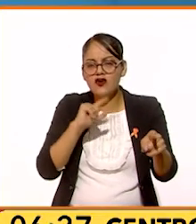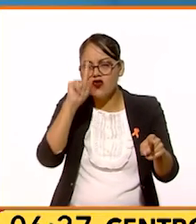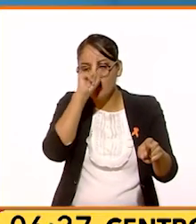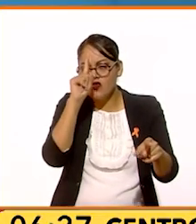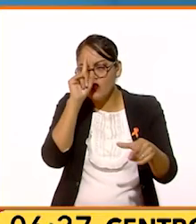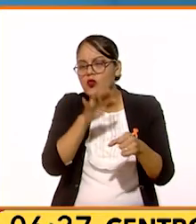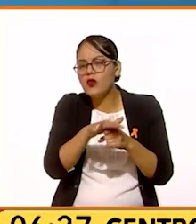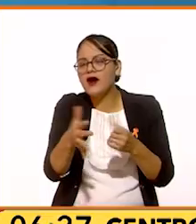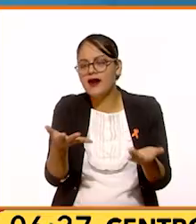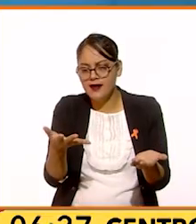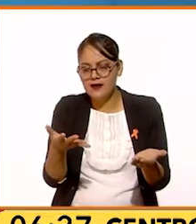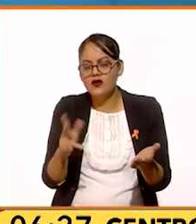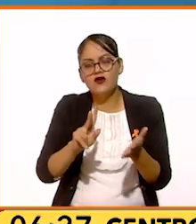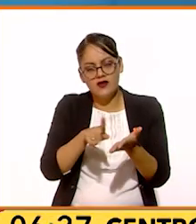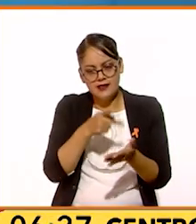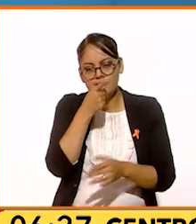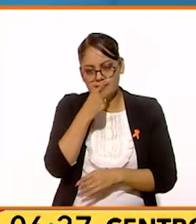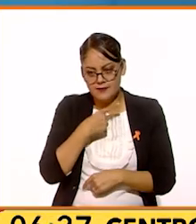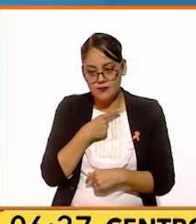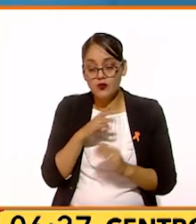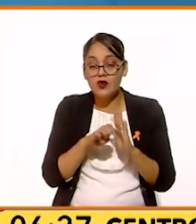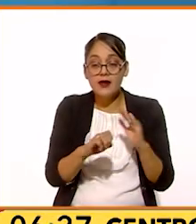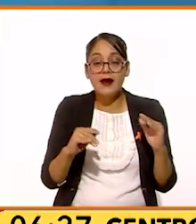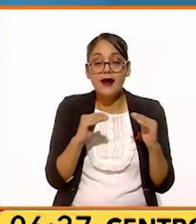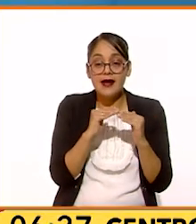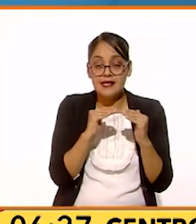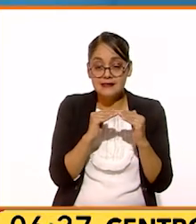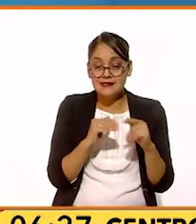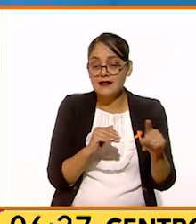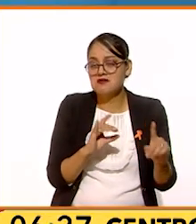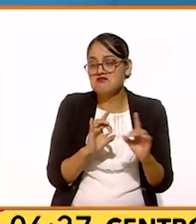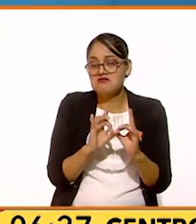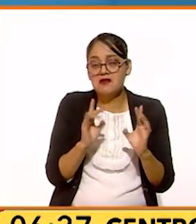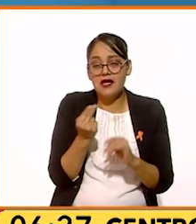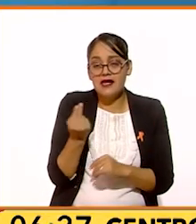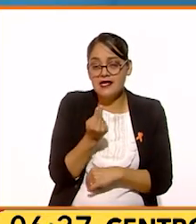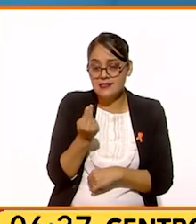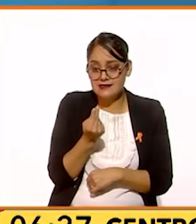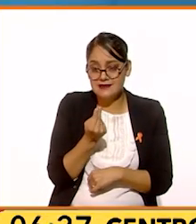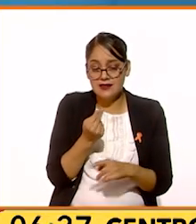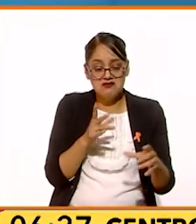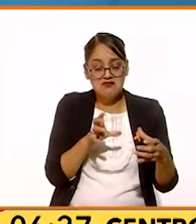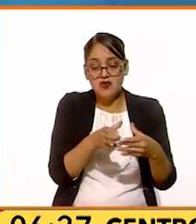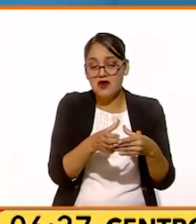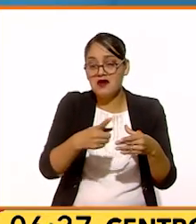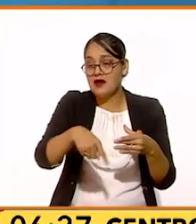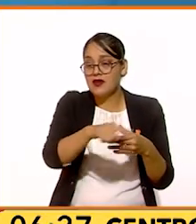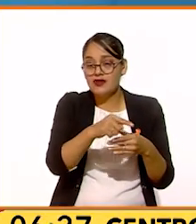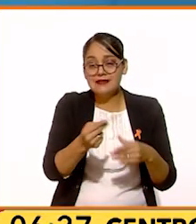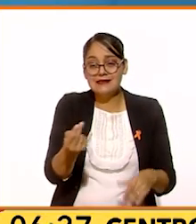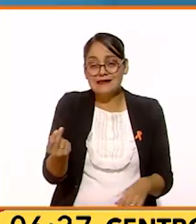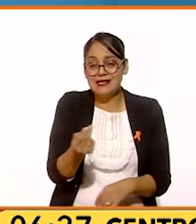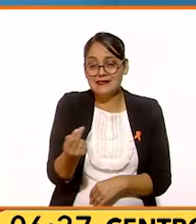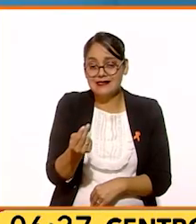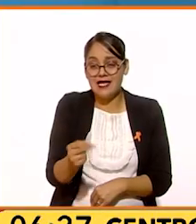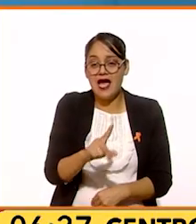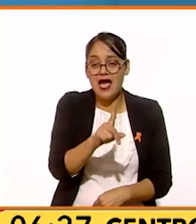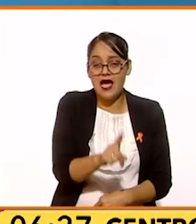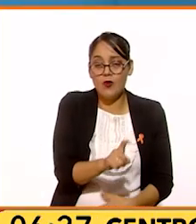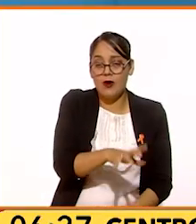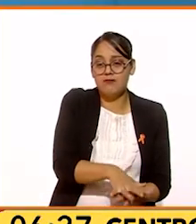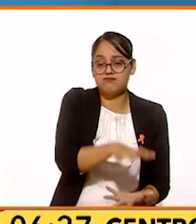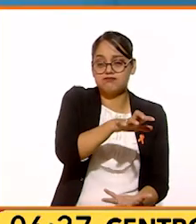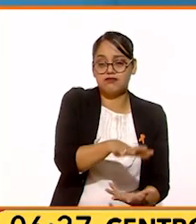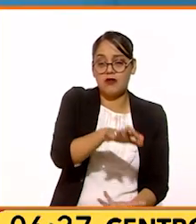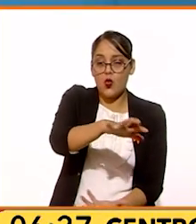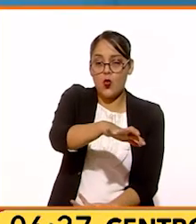casa, particularmente cuando hay hogares que por la necesidad misma de la comunidad pues necesitan apartar agua,